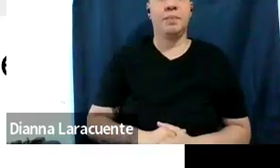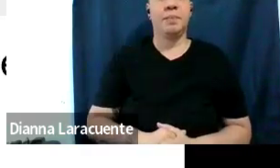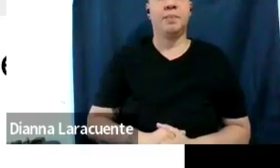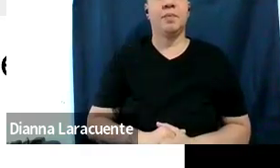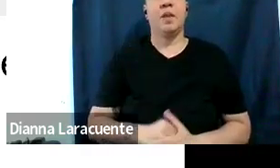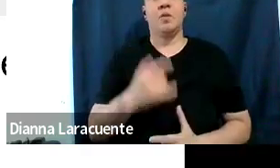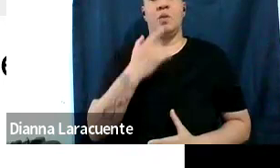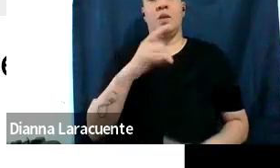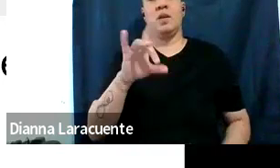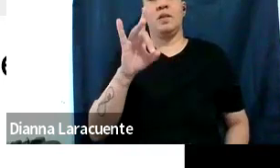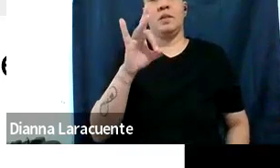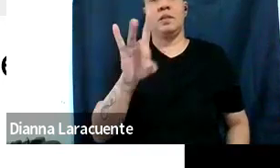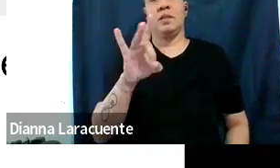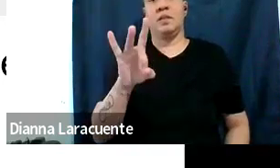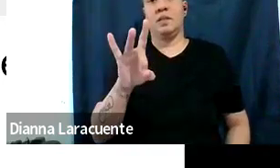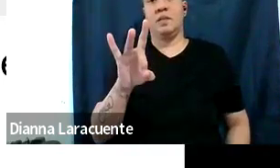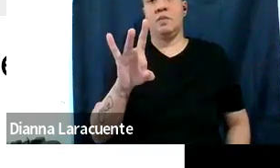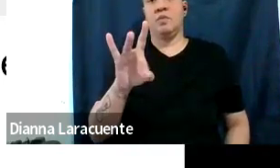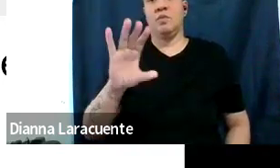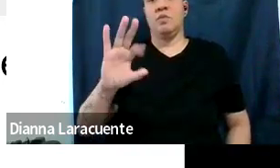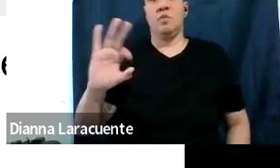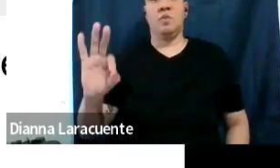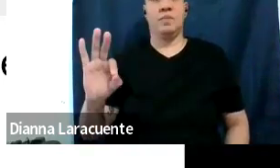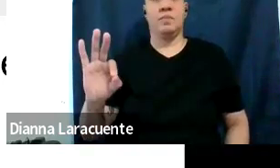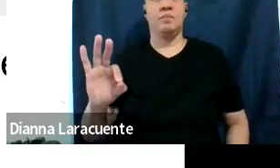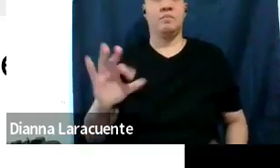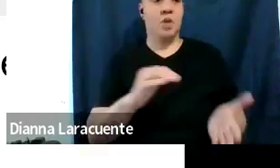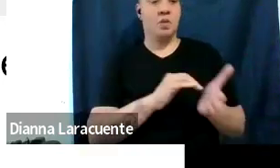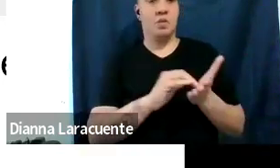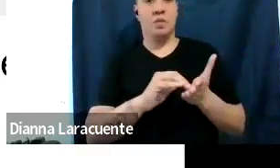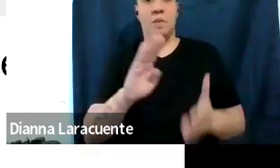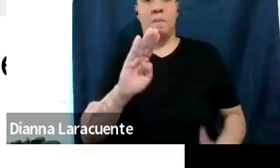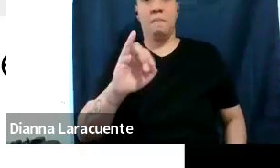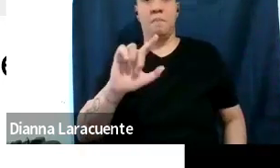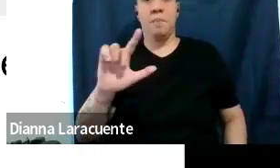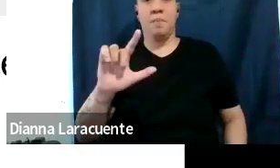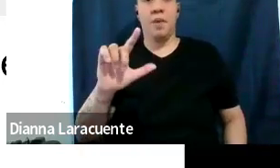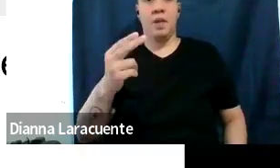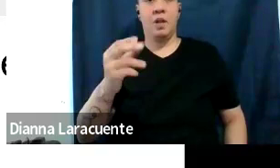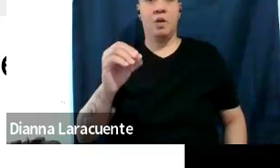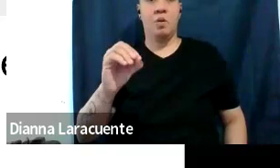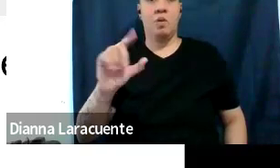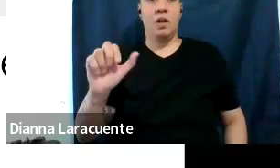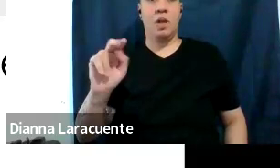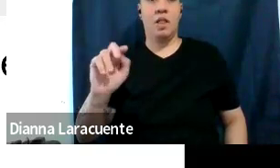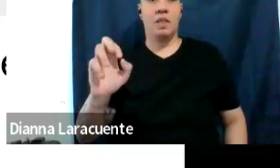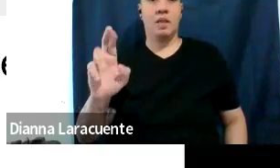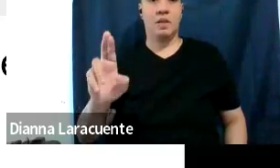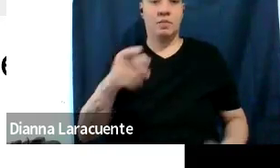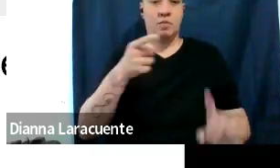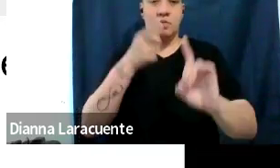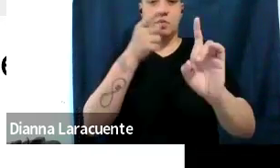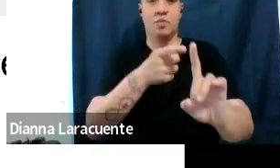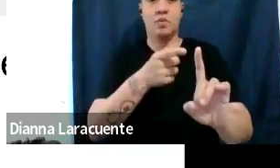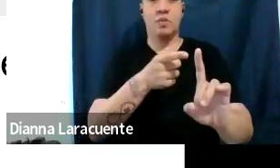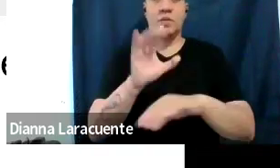el 1899. Él da el paso, pero el Bill Hollander, mira lo que él dice. Tenía como propósito forzar a